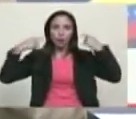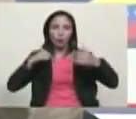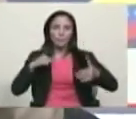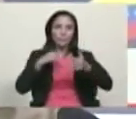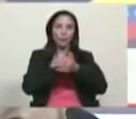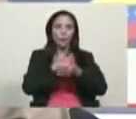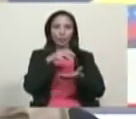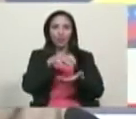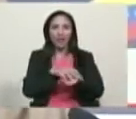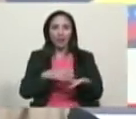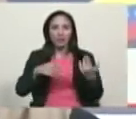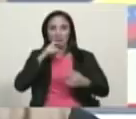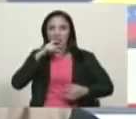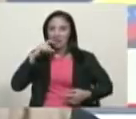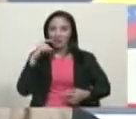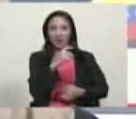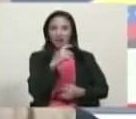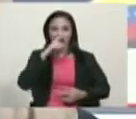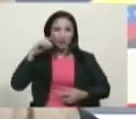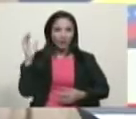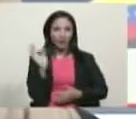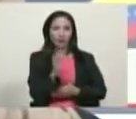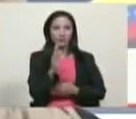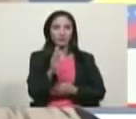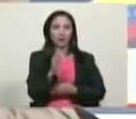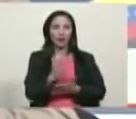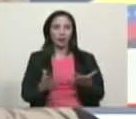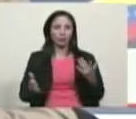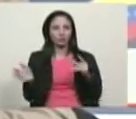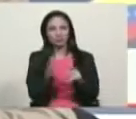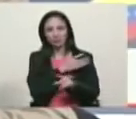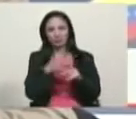el deseo de venganza, de violencia, ¿ves?